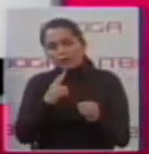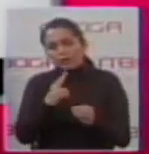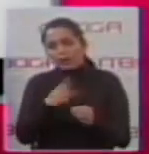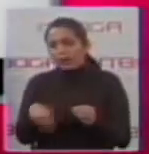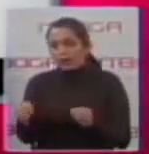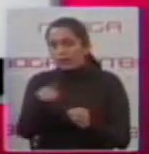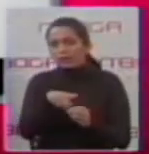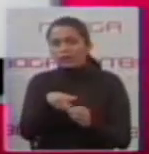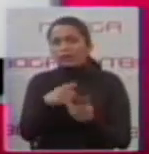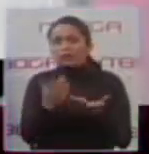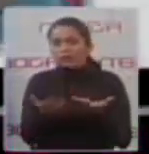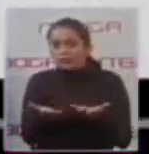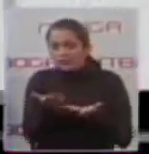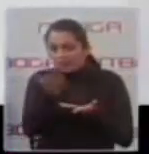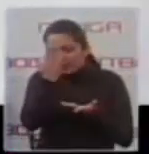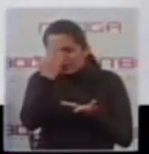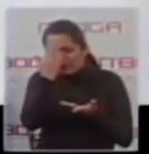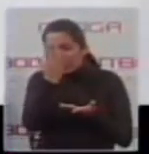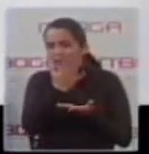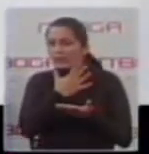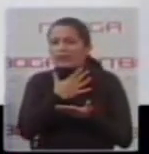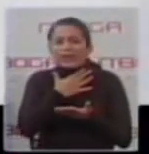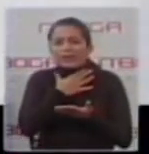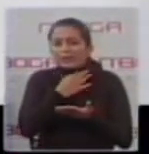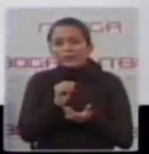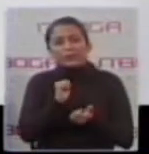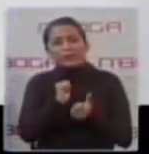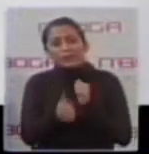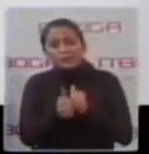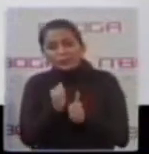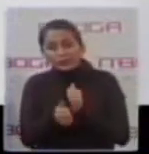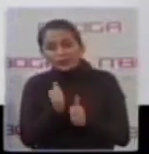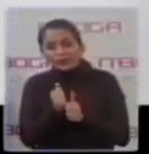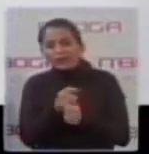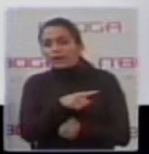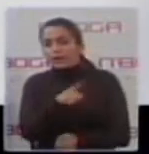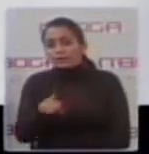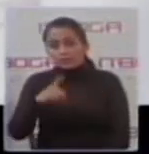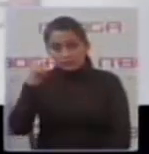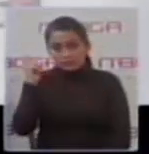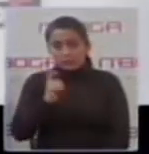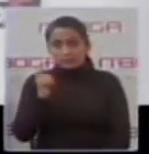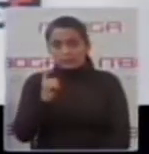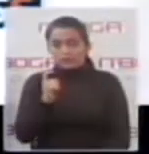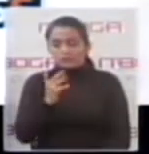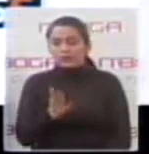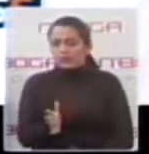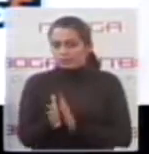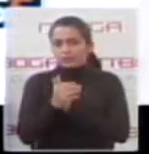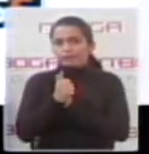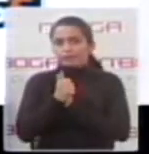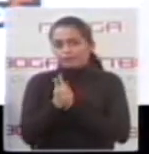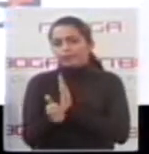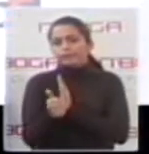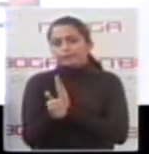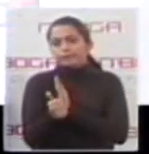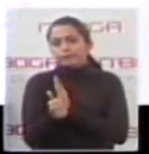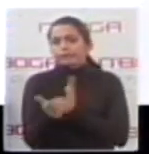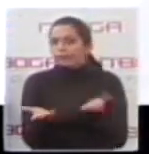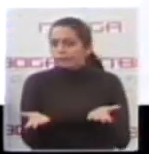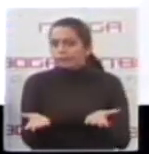alguna u otra forma, entre comillas, enamorados del deporte, tienen que prepararse adecuadamente, como se prepara